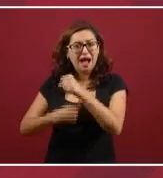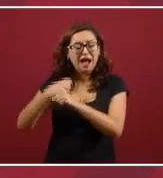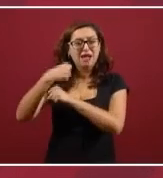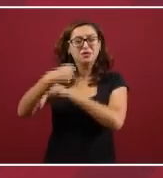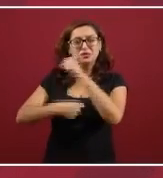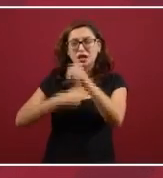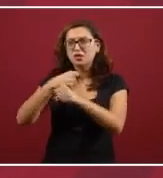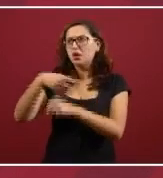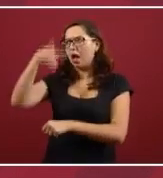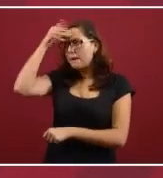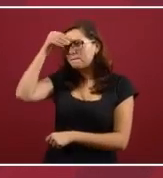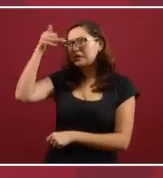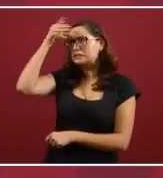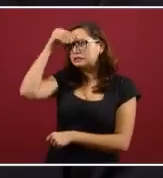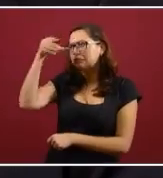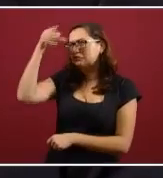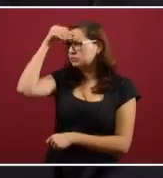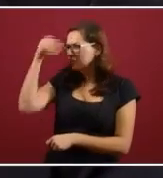con esas ideas,